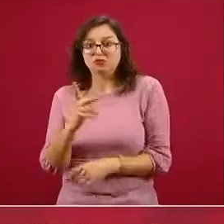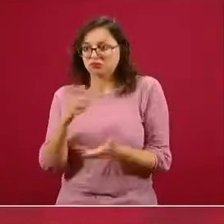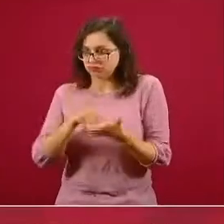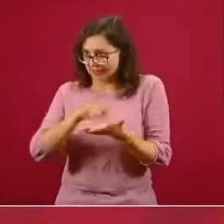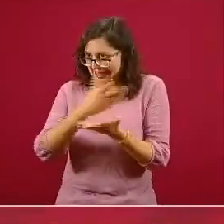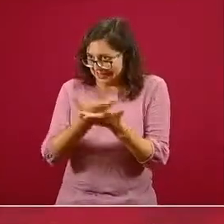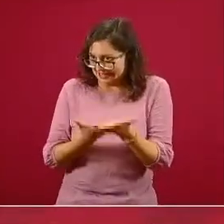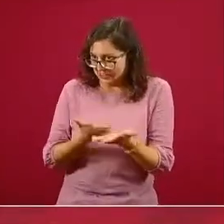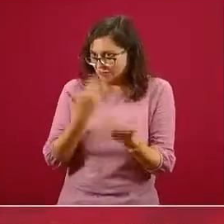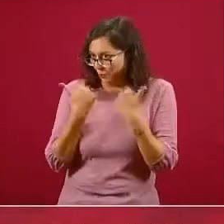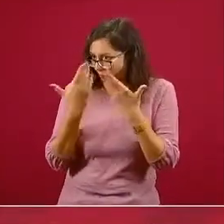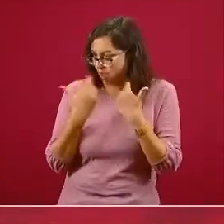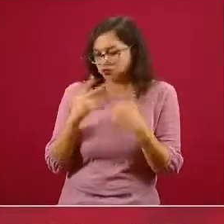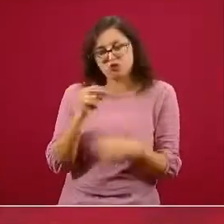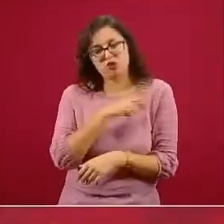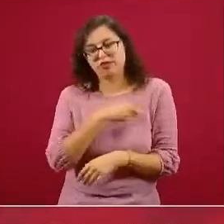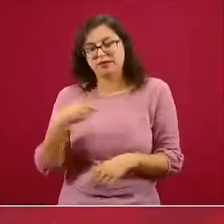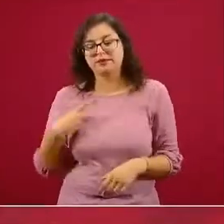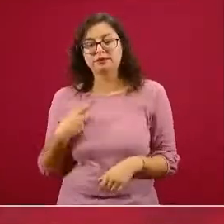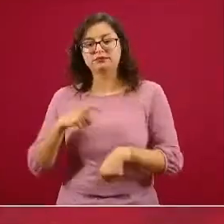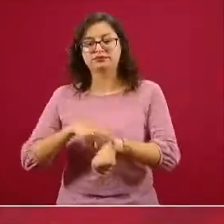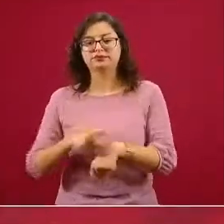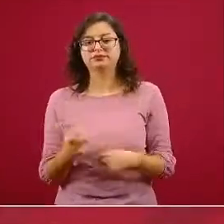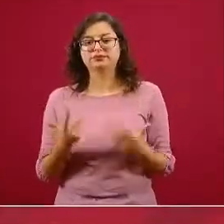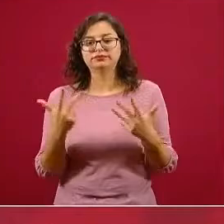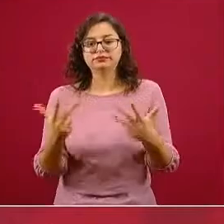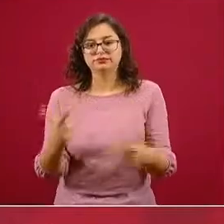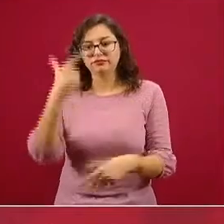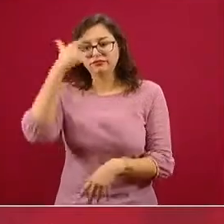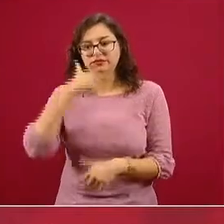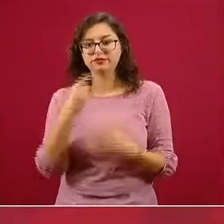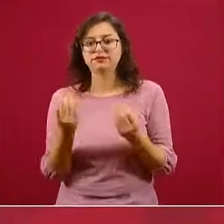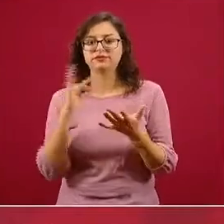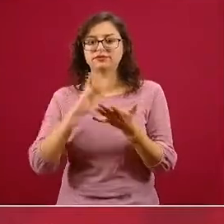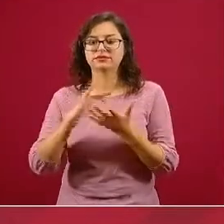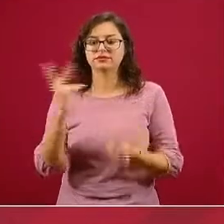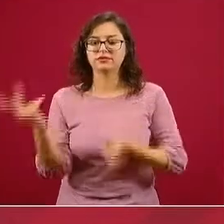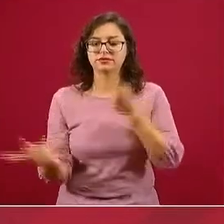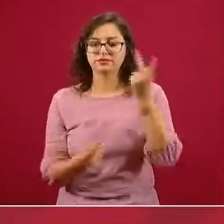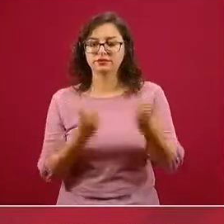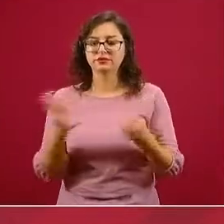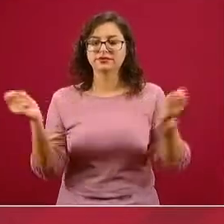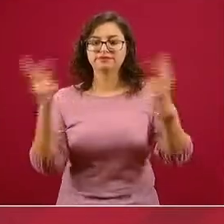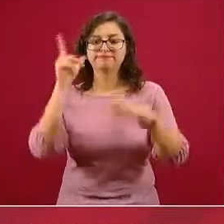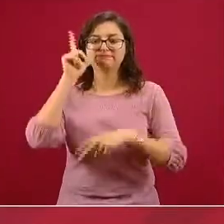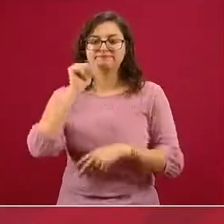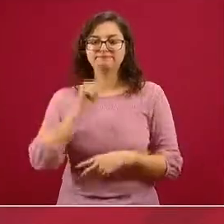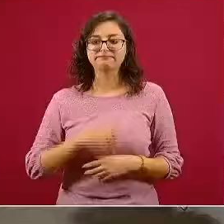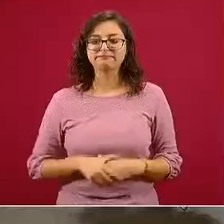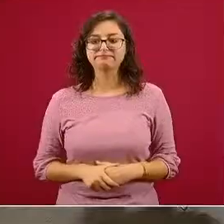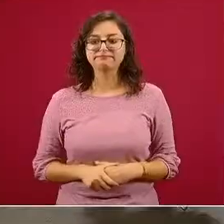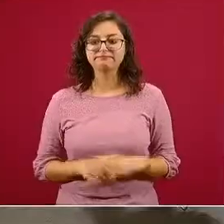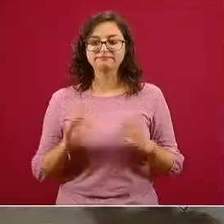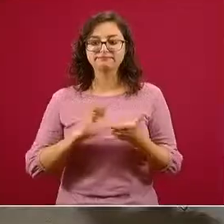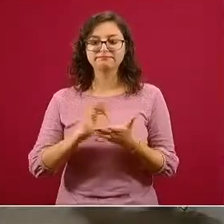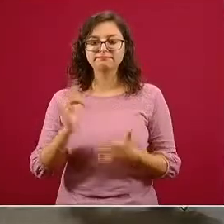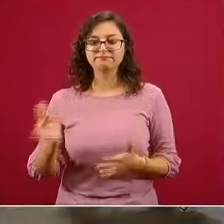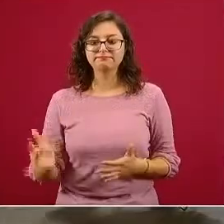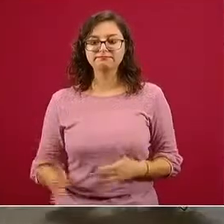sin información médica apropiada. Son las 20 horas, muchas gracias por sus preguntas, nos vemos mañana.